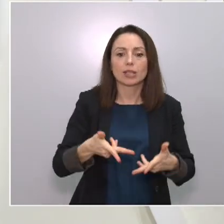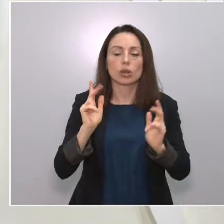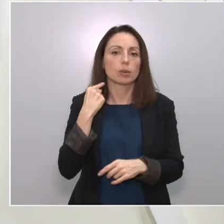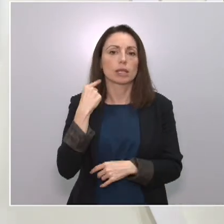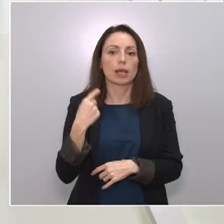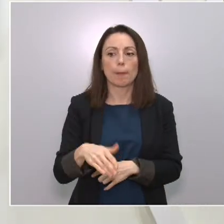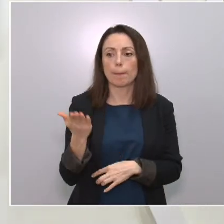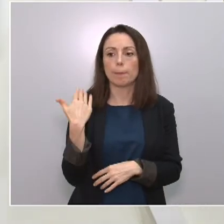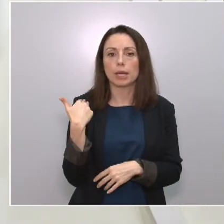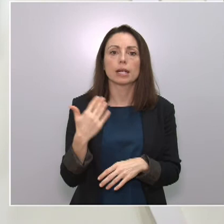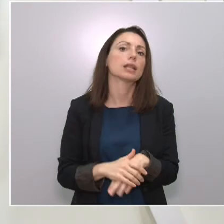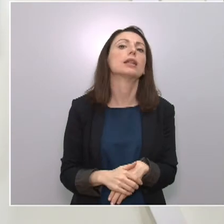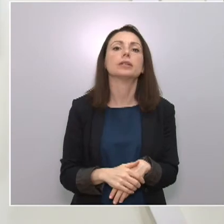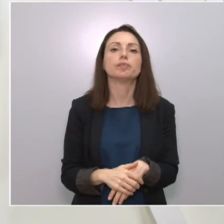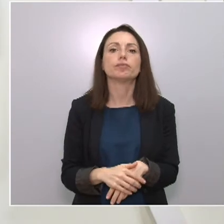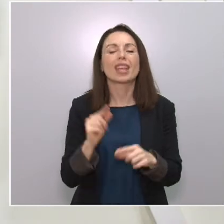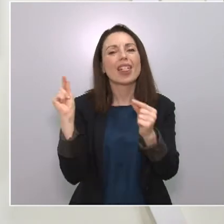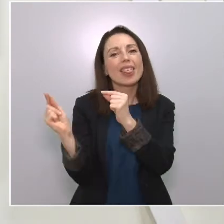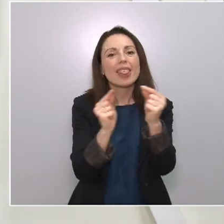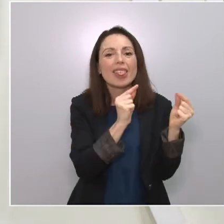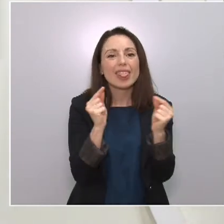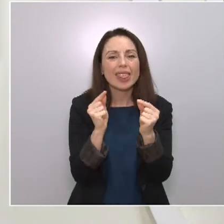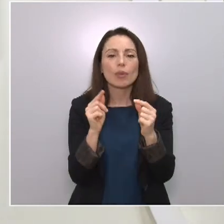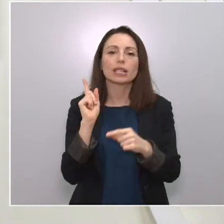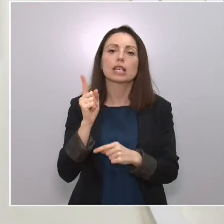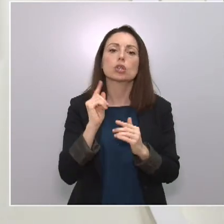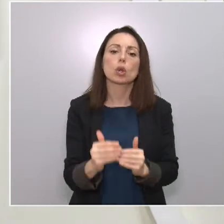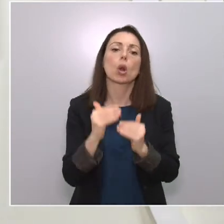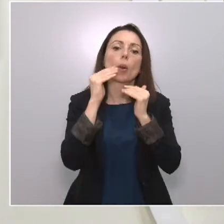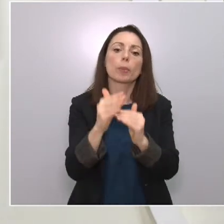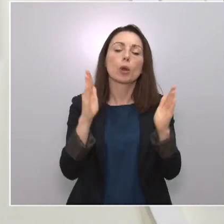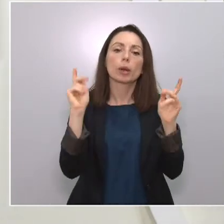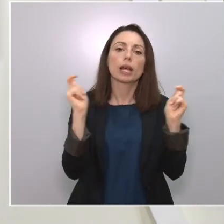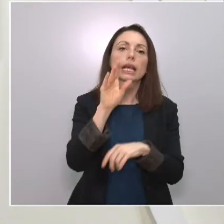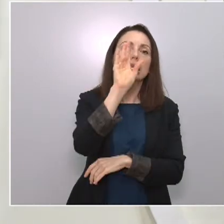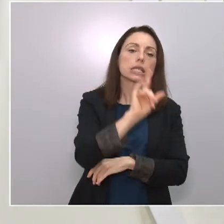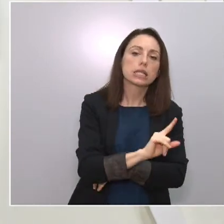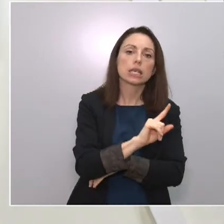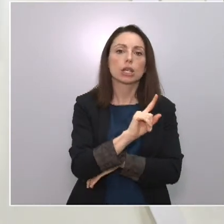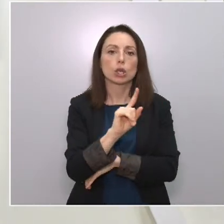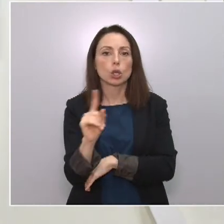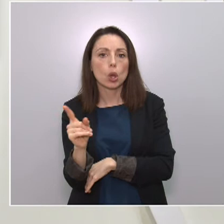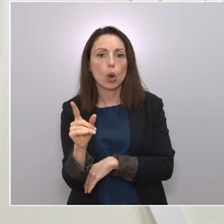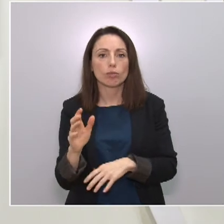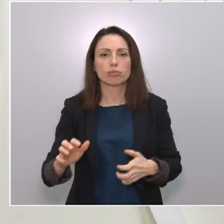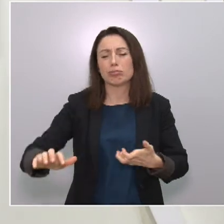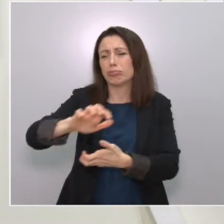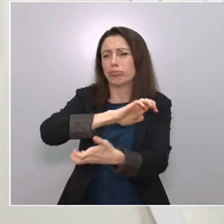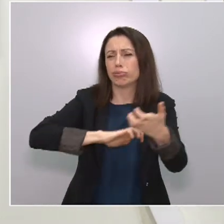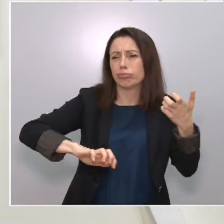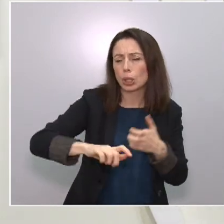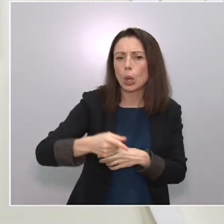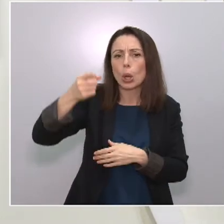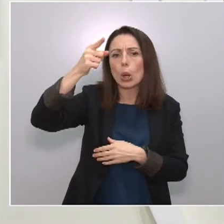perdidas. Reducir ese debate a prórroga del estado de alarma sí, o si no el caos, o un